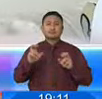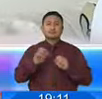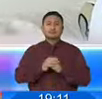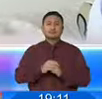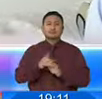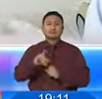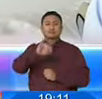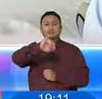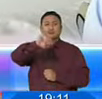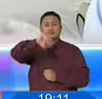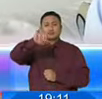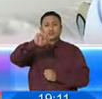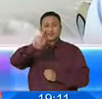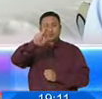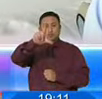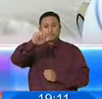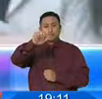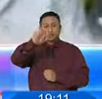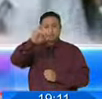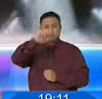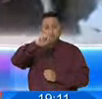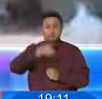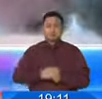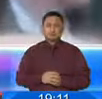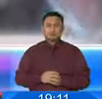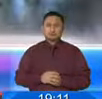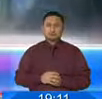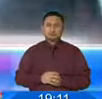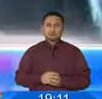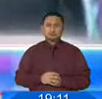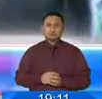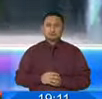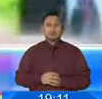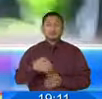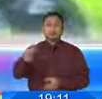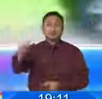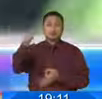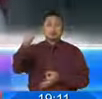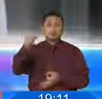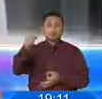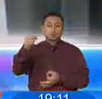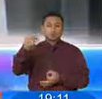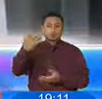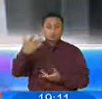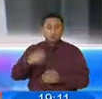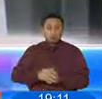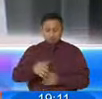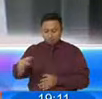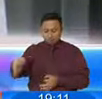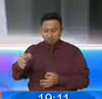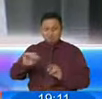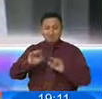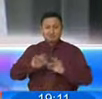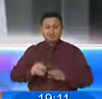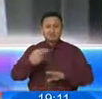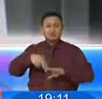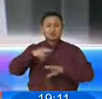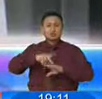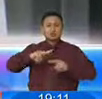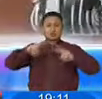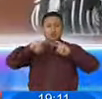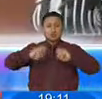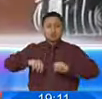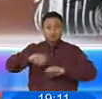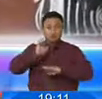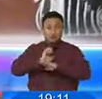situación de Julian Assange en Londres. Según información sacada de documentos a los que habrían tenido acceso, la Secretaría Nacional de Inteligencia